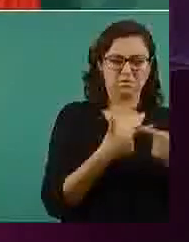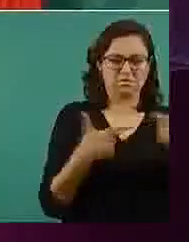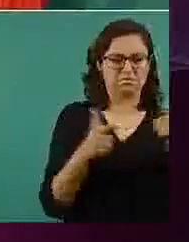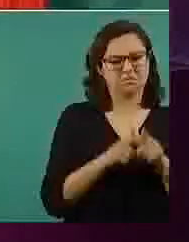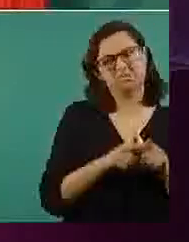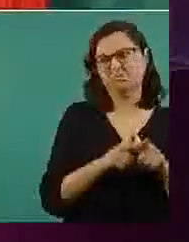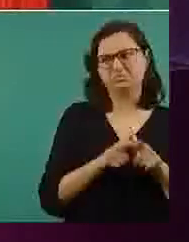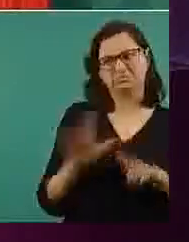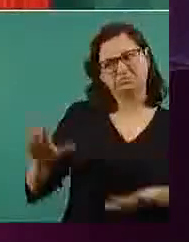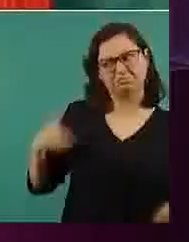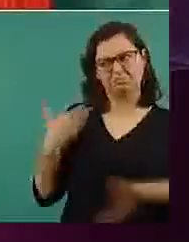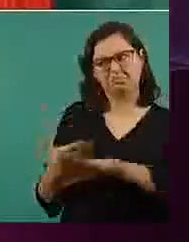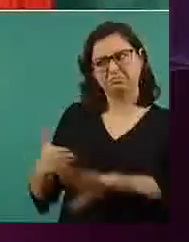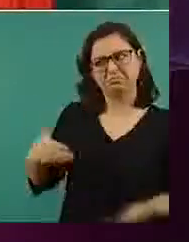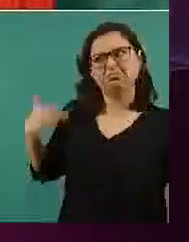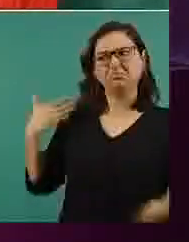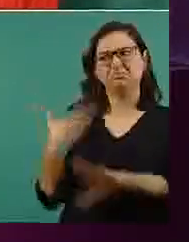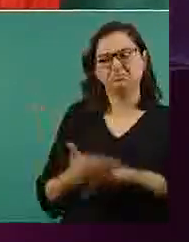inestabilidad.